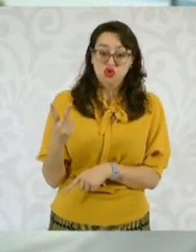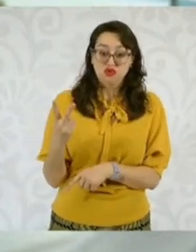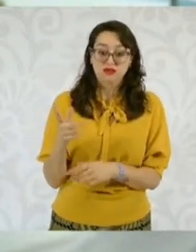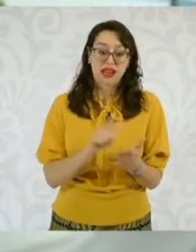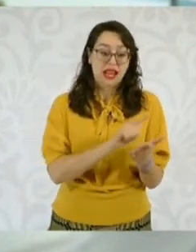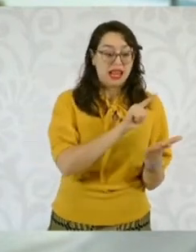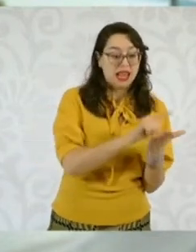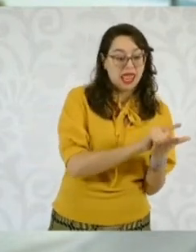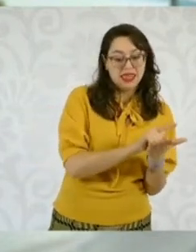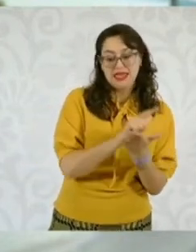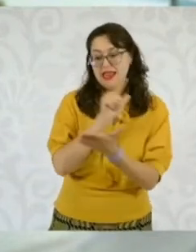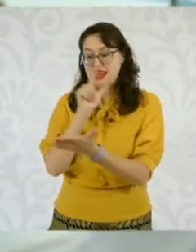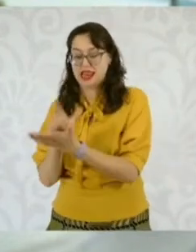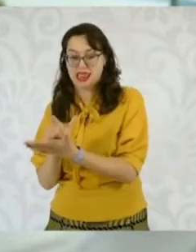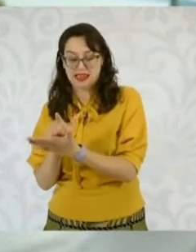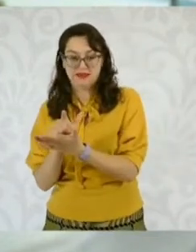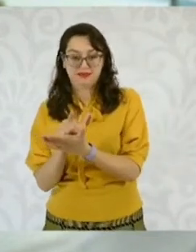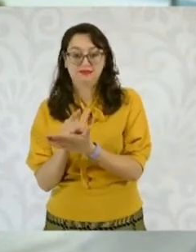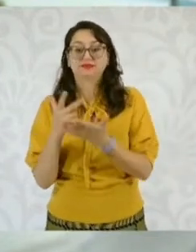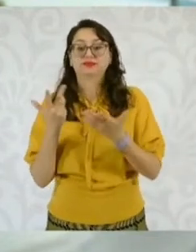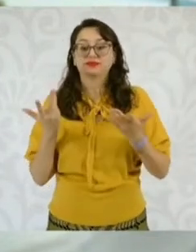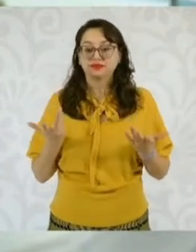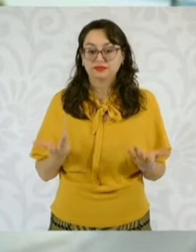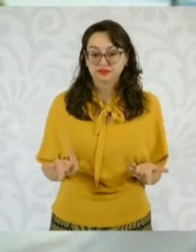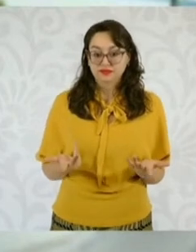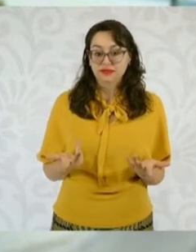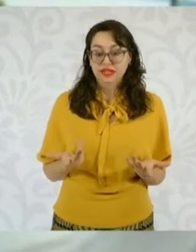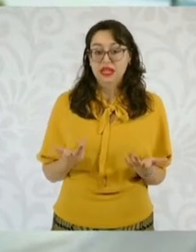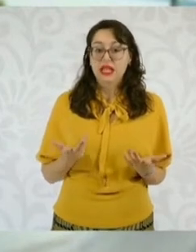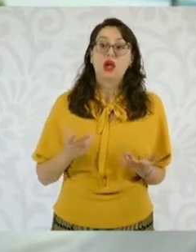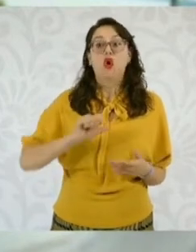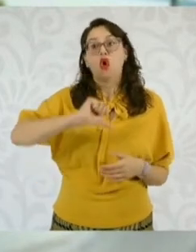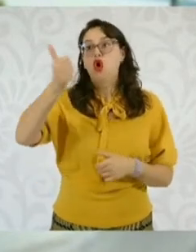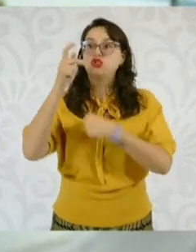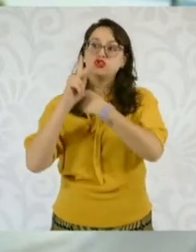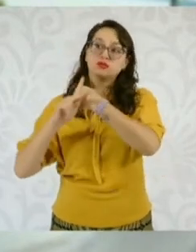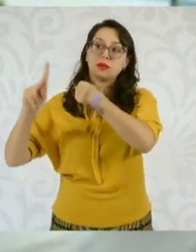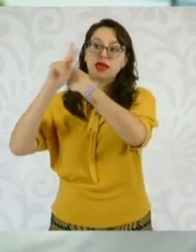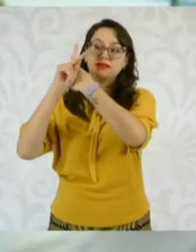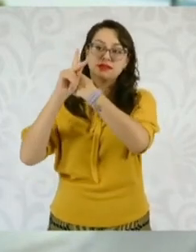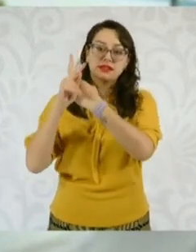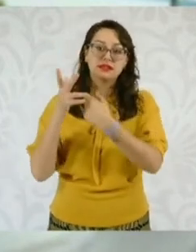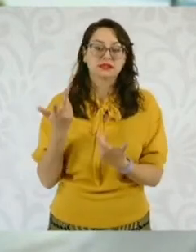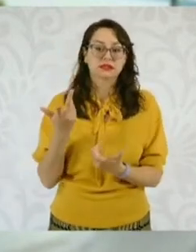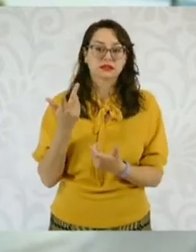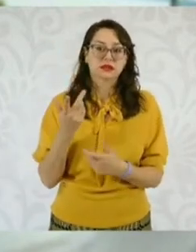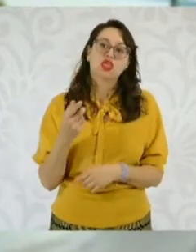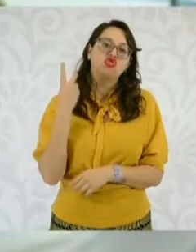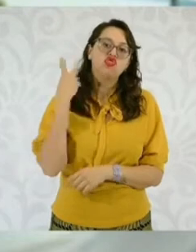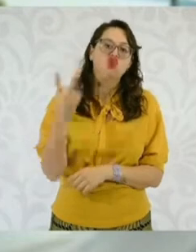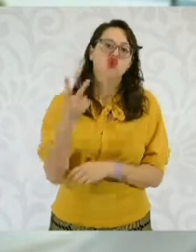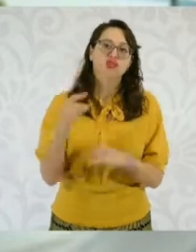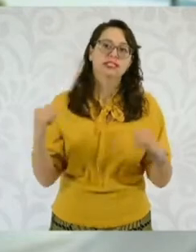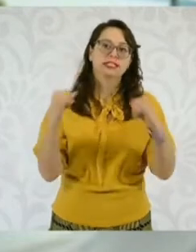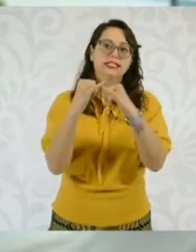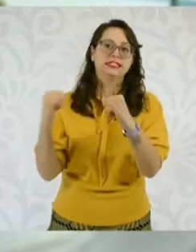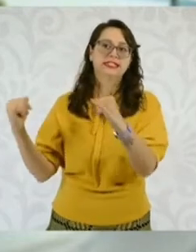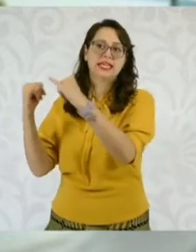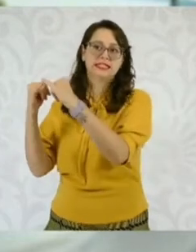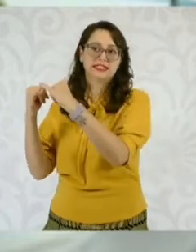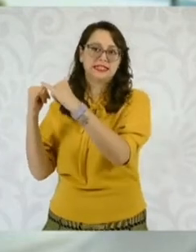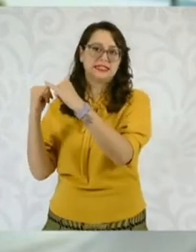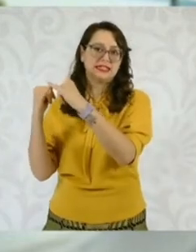países los estándares internacionales es que lo tengan organismos diferentes. Entonces, la propuesta que nosotros estamos haciendo